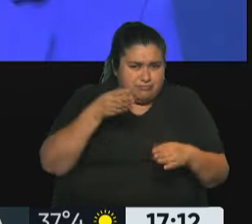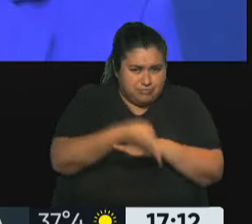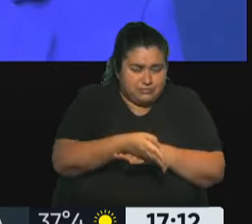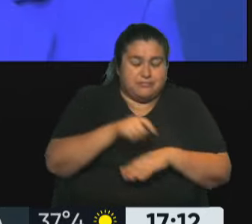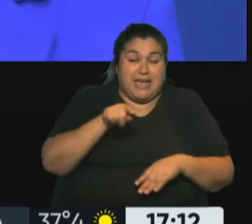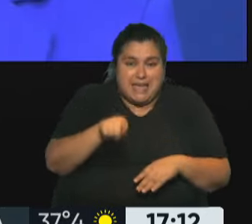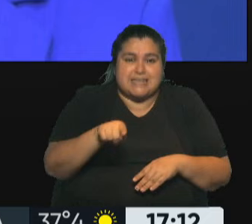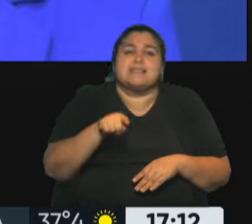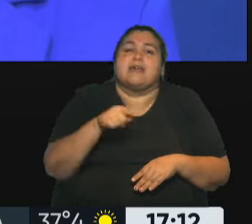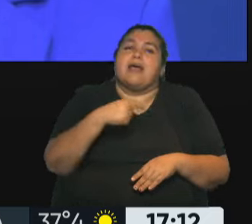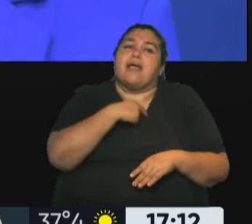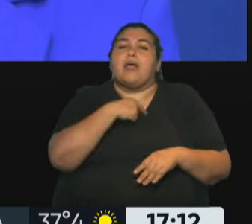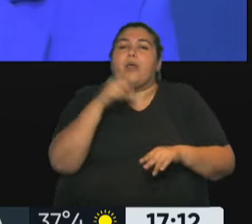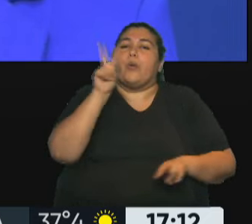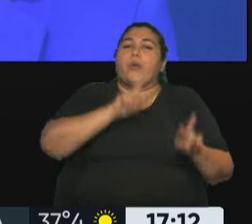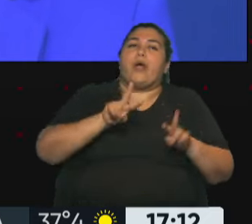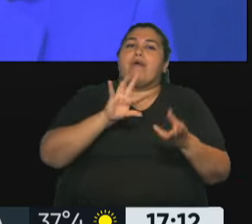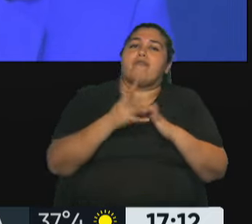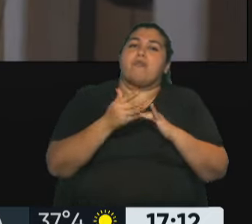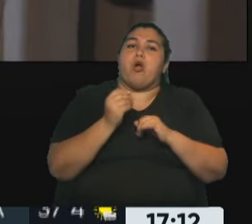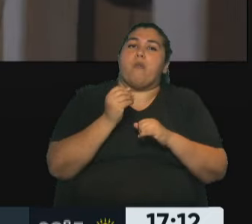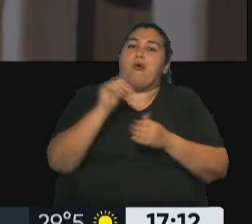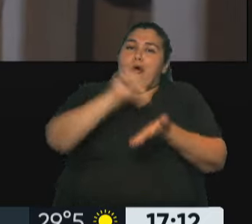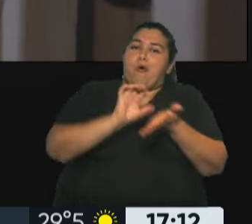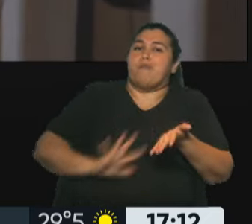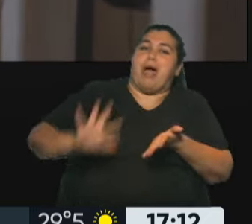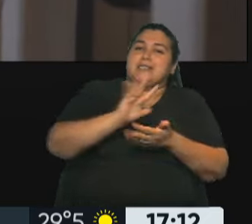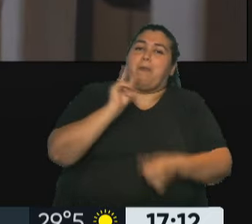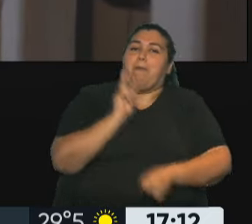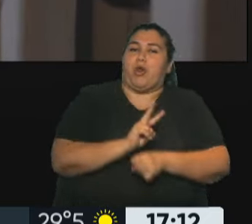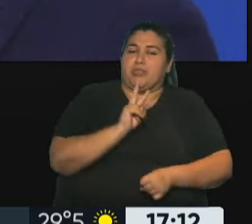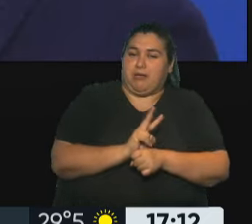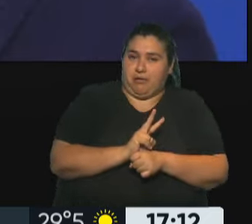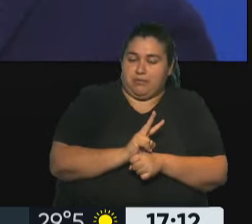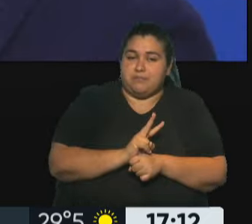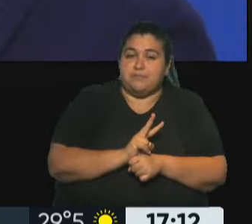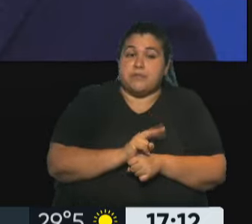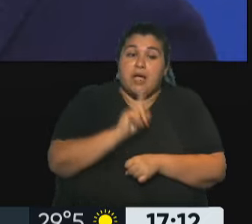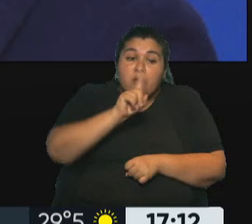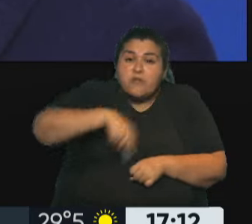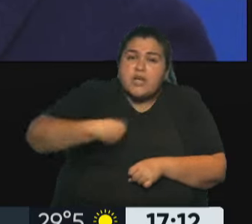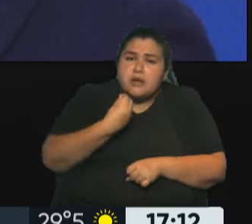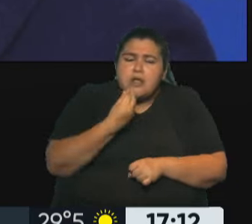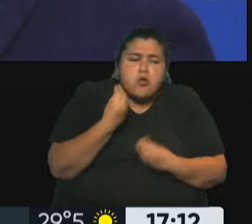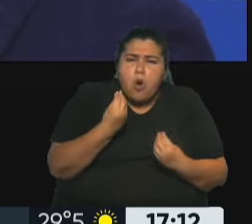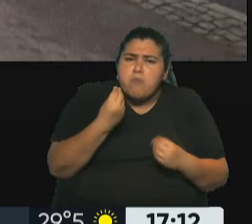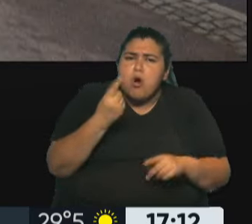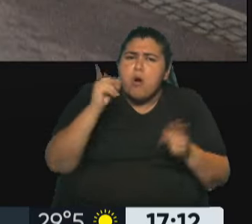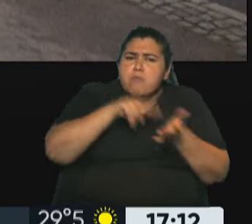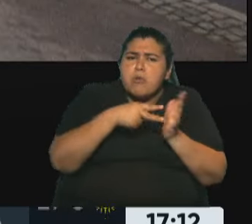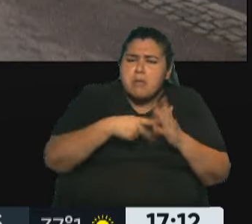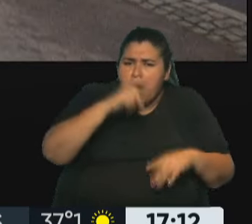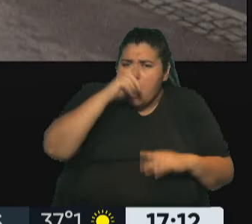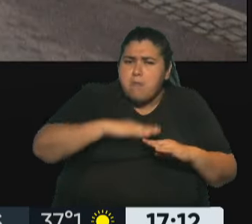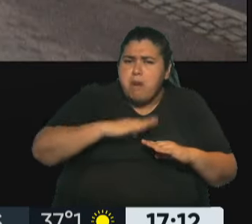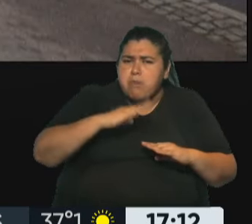de vuelta a un proteccionismo alemán. Lo que se revela, lo que hace estallar este escándalo, por un lado, es sus propias ideas, pero